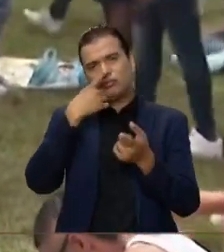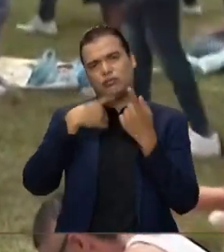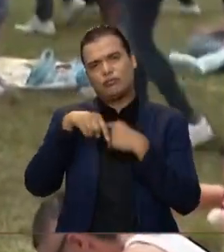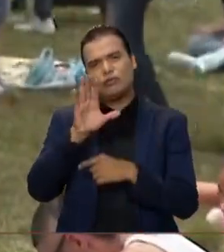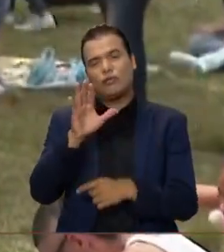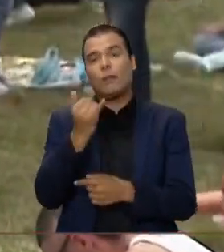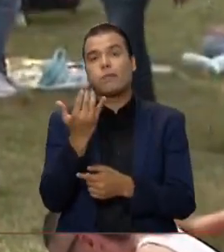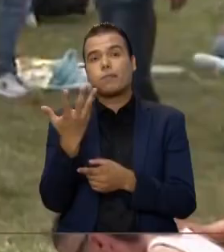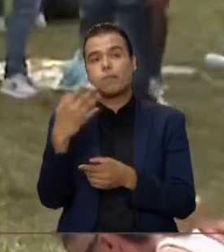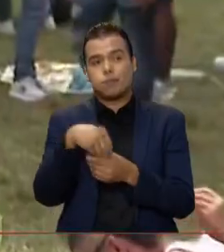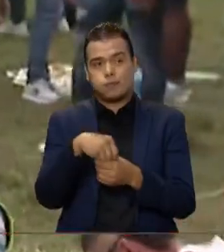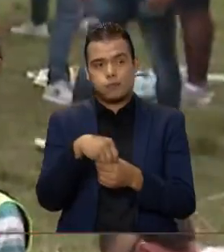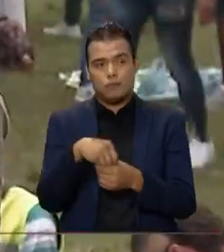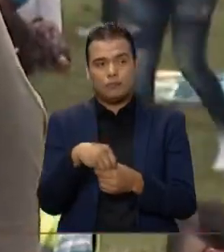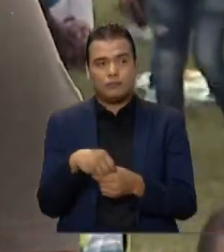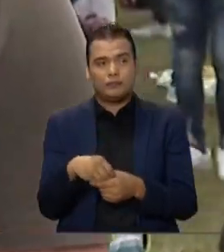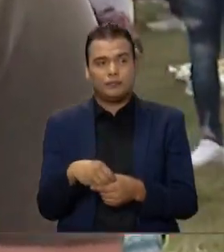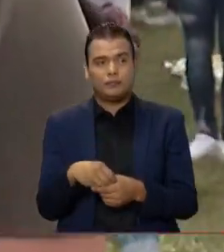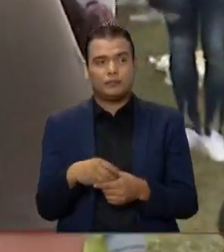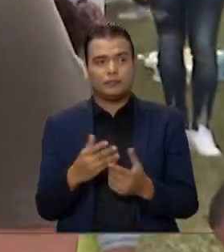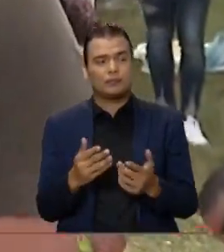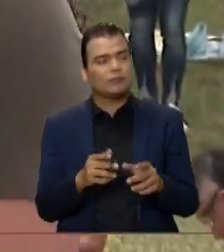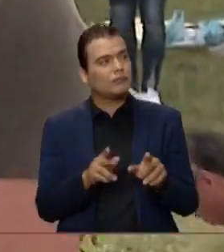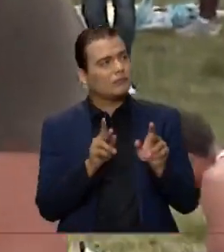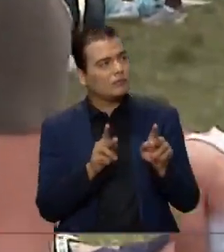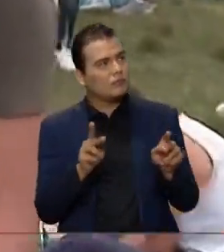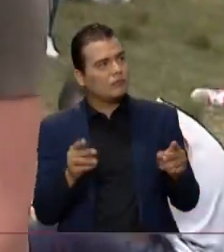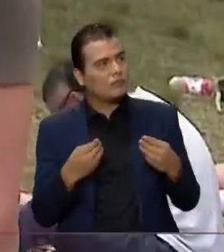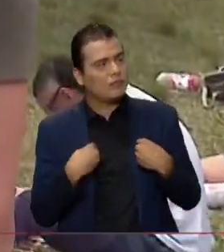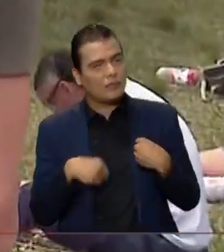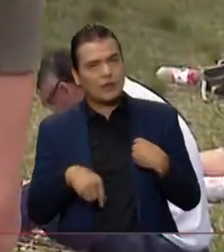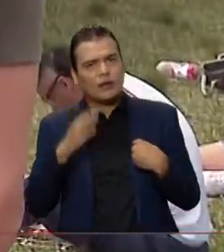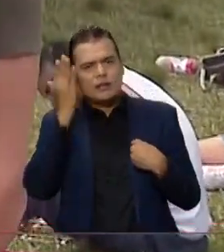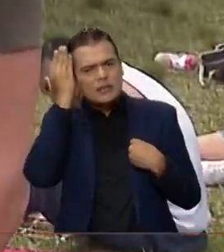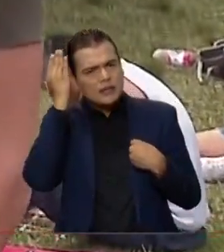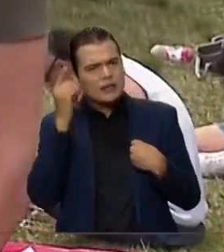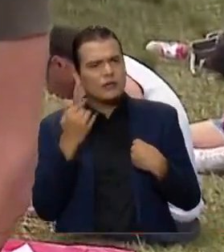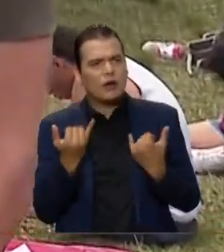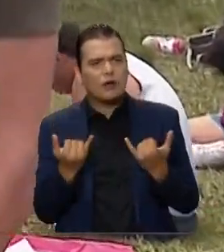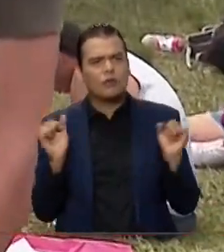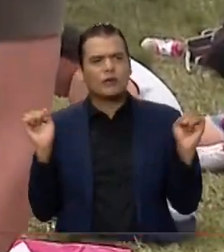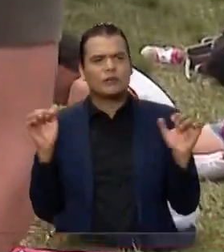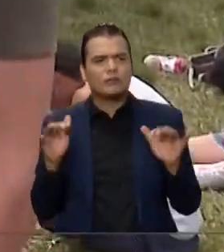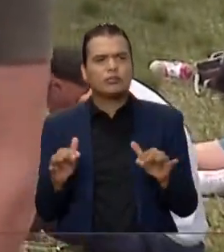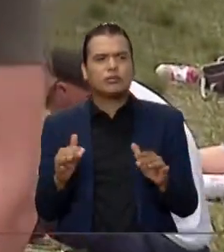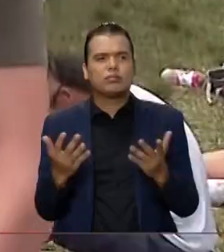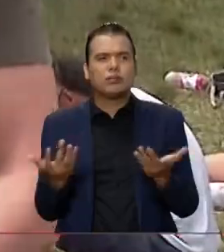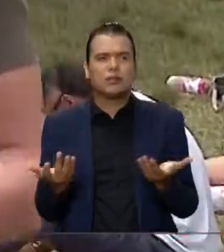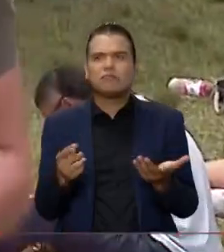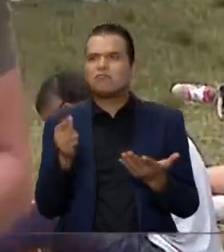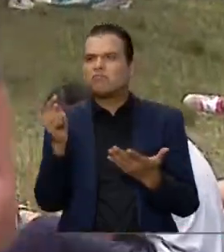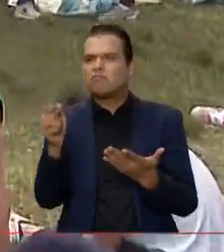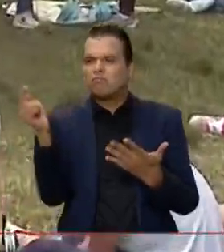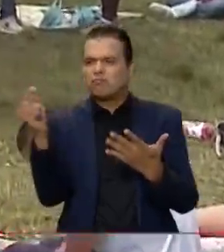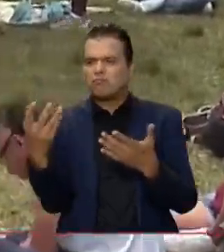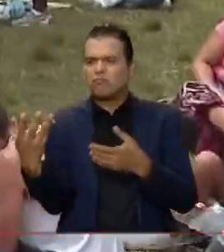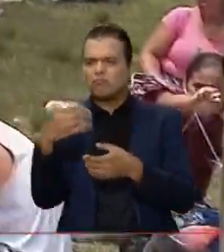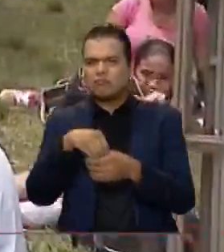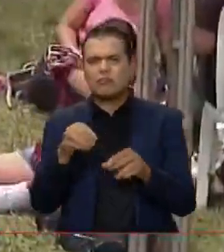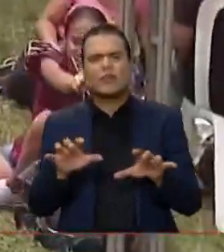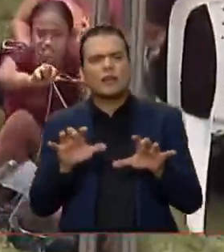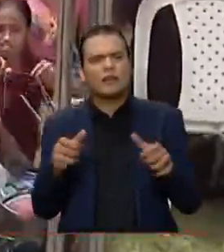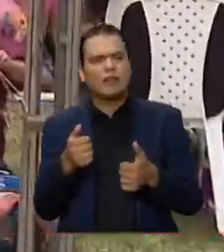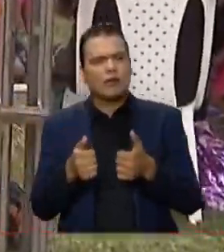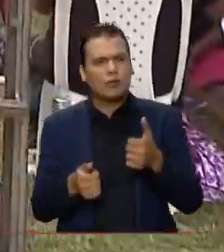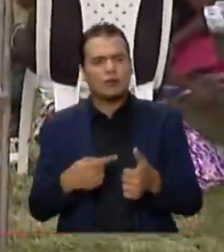departamento. Las personas de aquí del municipio del Cerrito, ¿qué pueden encontrar hoy aquí? Bueno, hoy hay una oferta